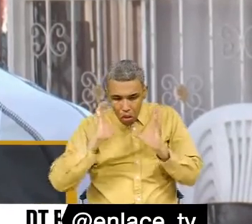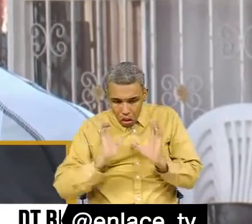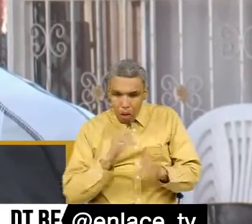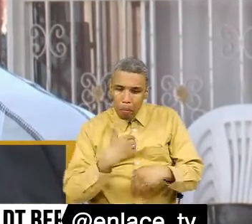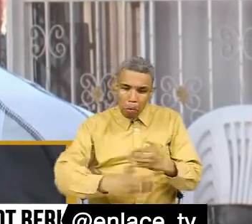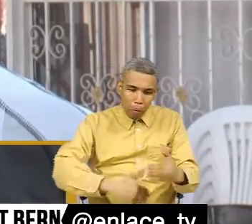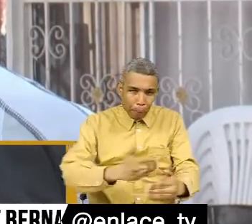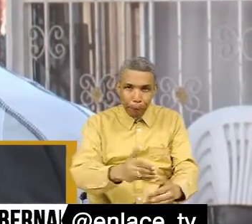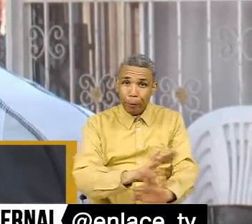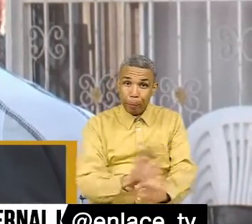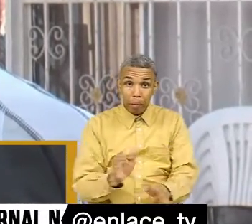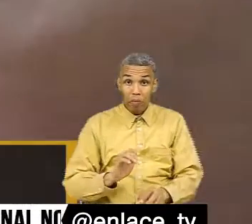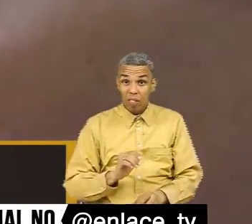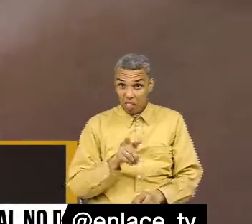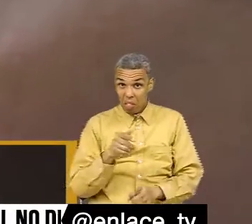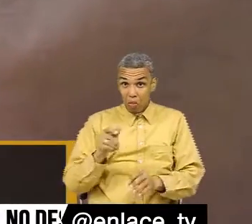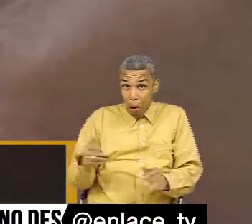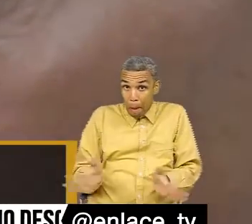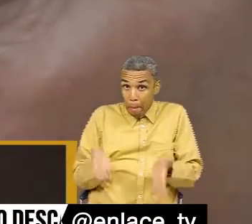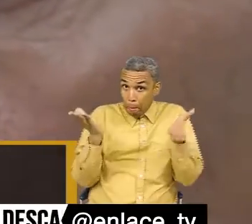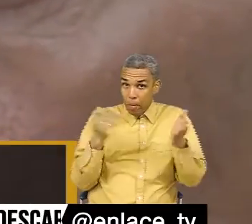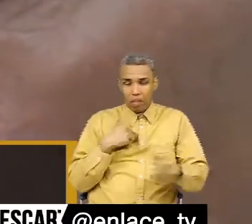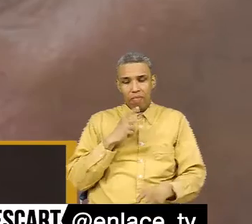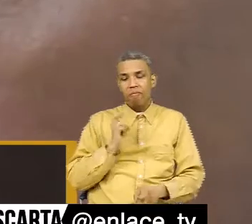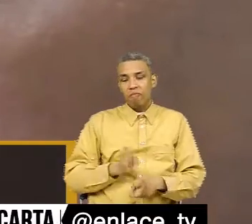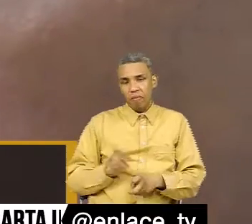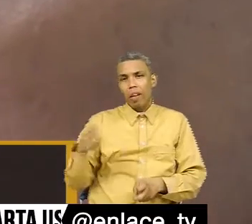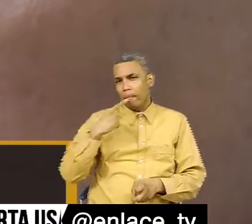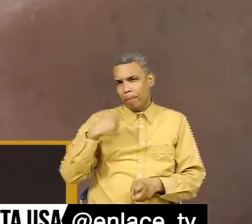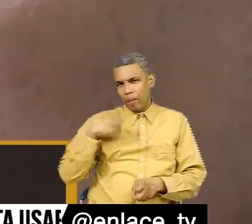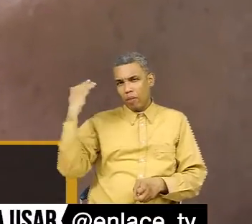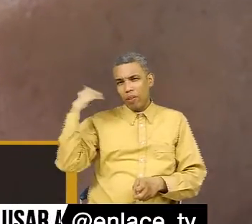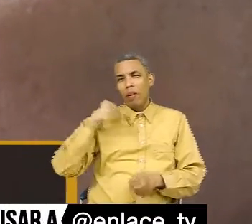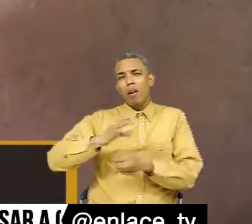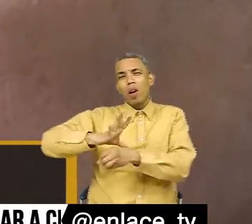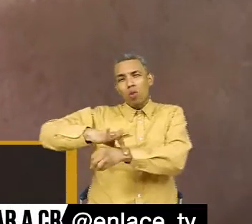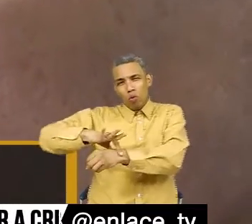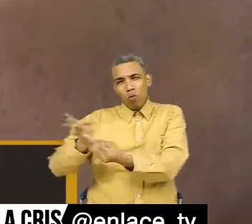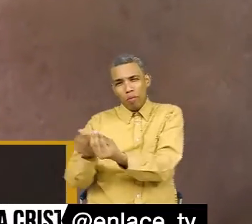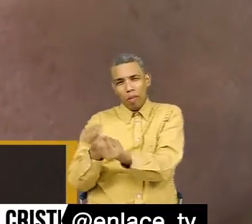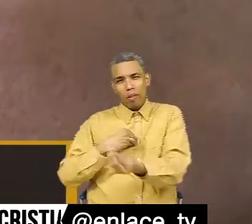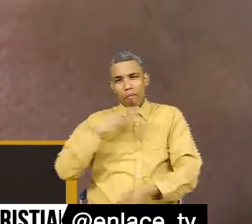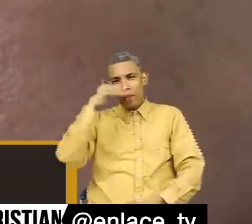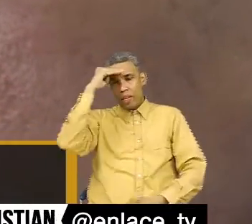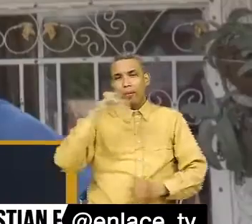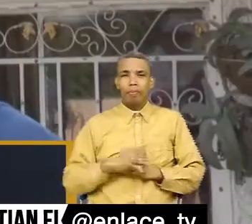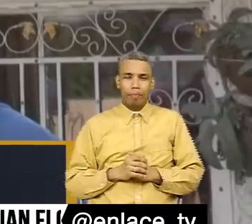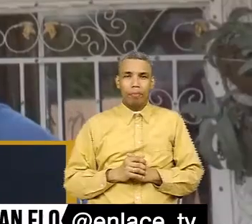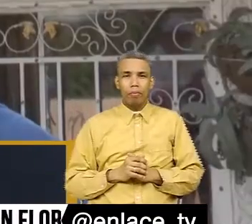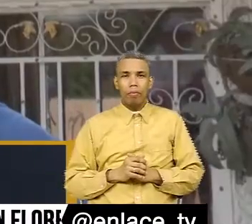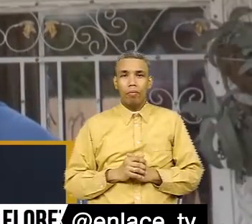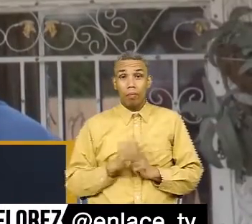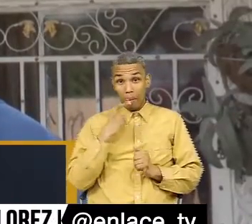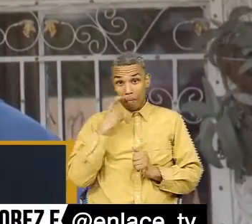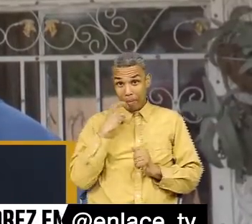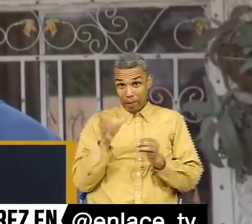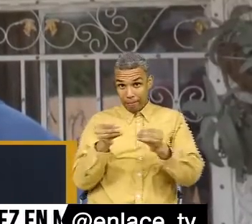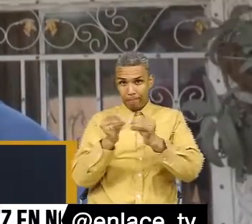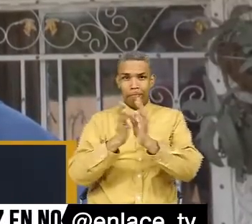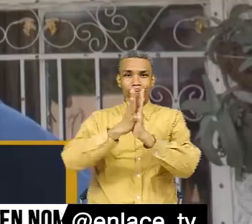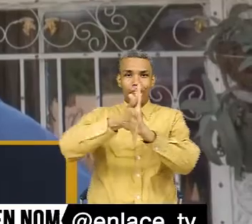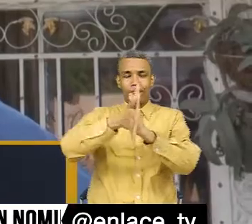enfermedades que no tienen cura. El padre se queja de la forma como quienes atendieron a su hija no lo hicieron de forma profesional. Inclusive, mi